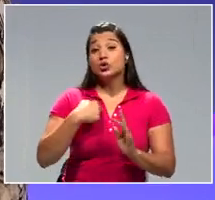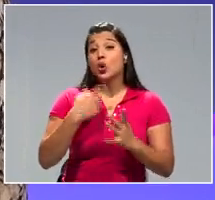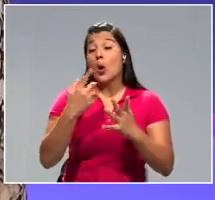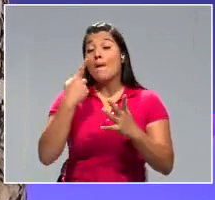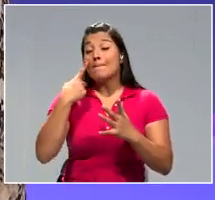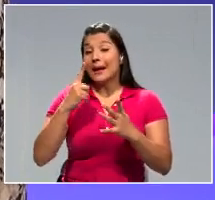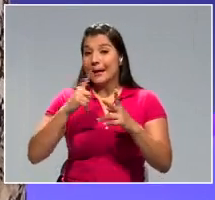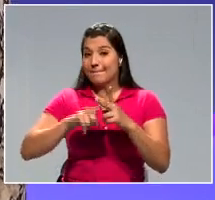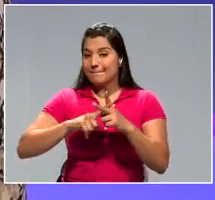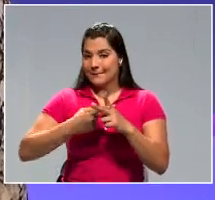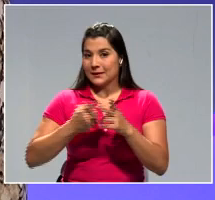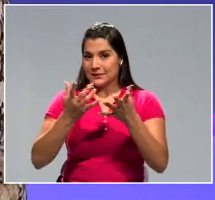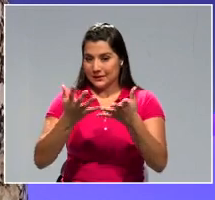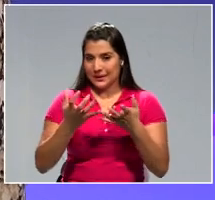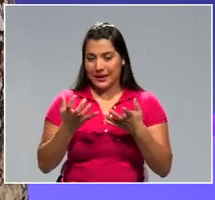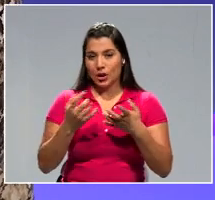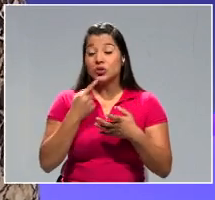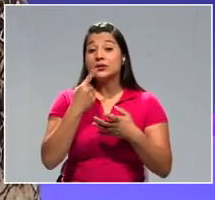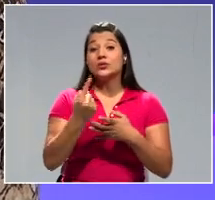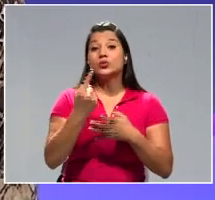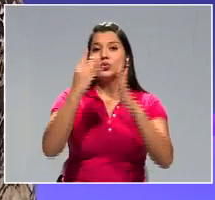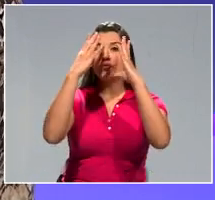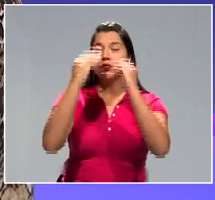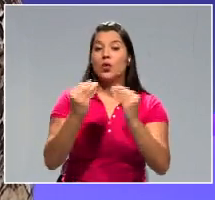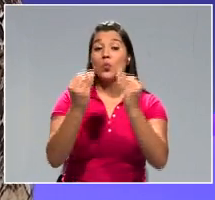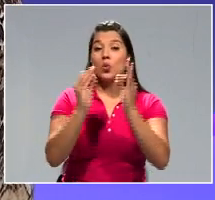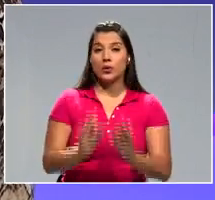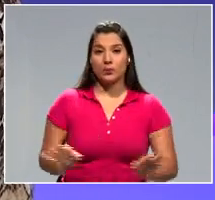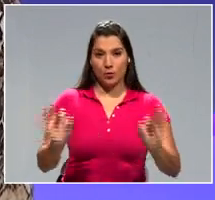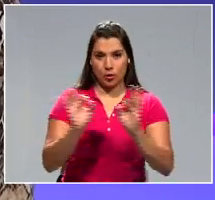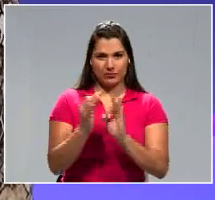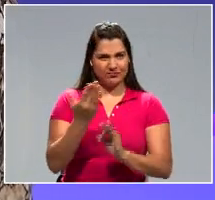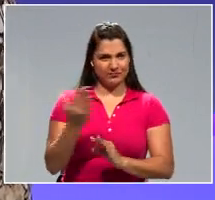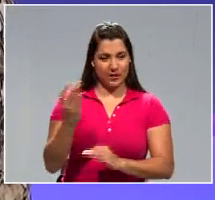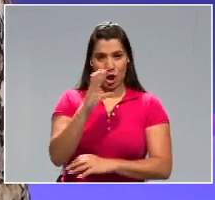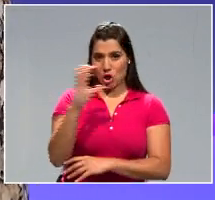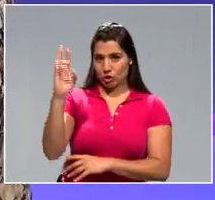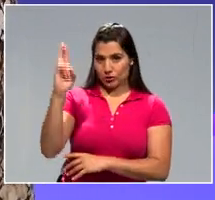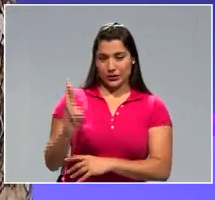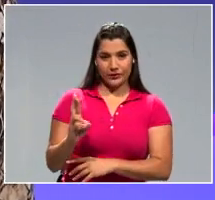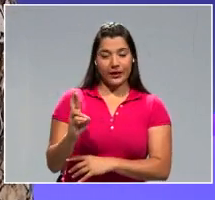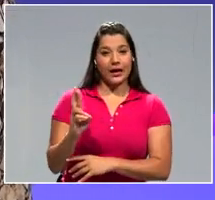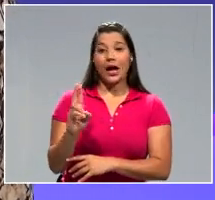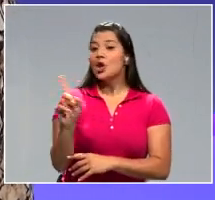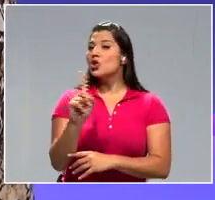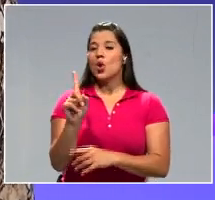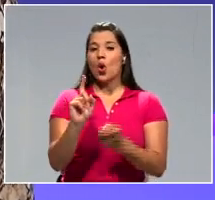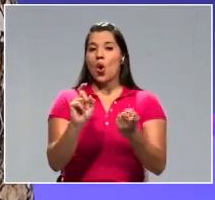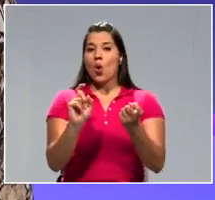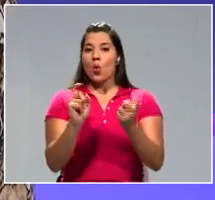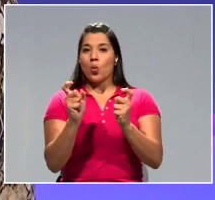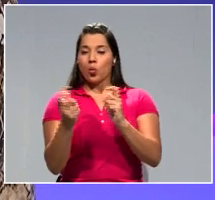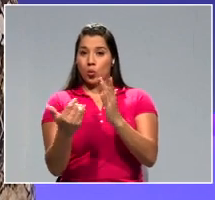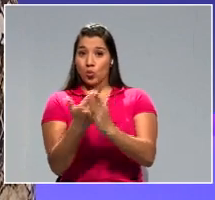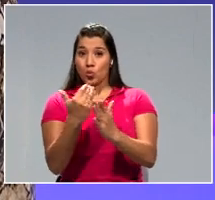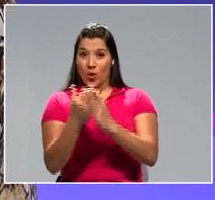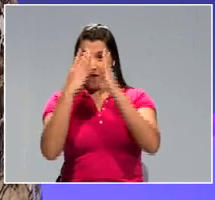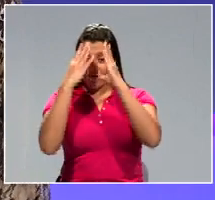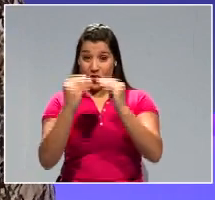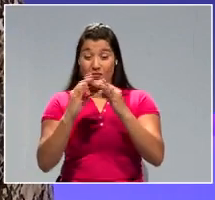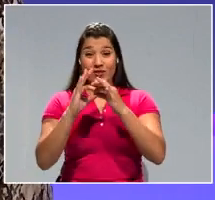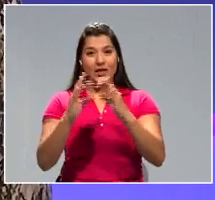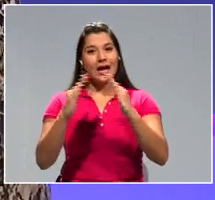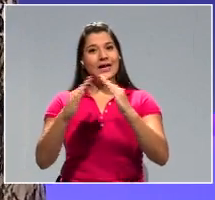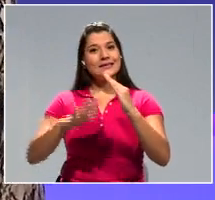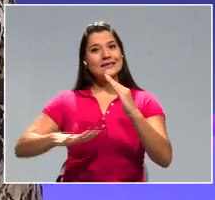quisiera dar una información importante, y es que este país no actualiza los datos de asentamientos